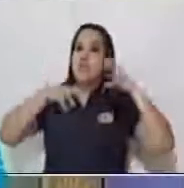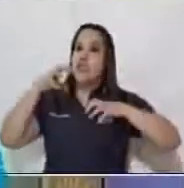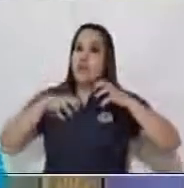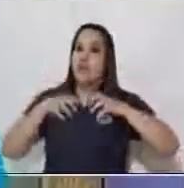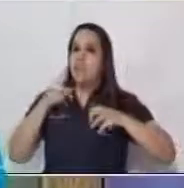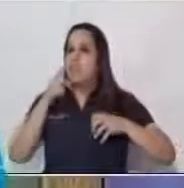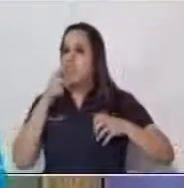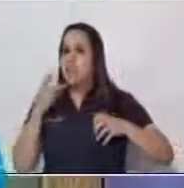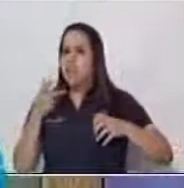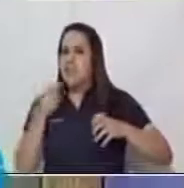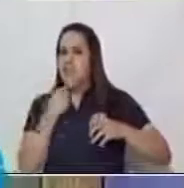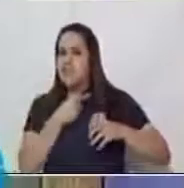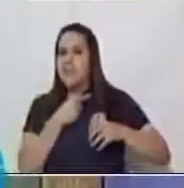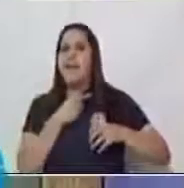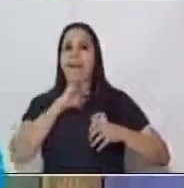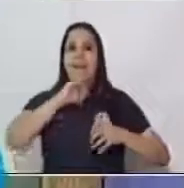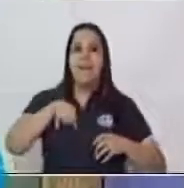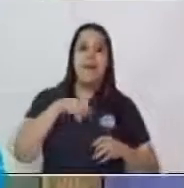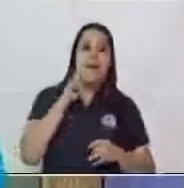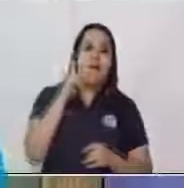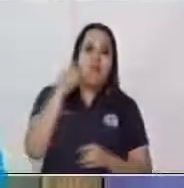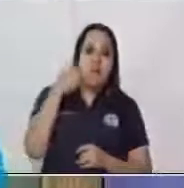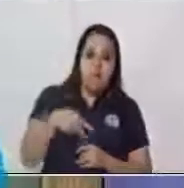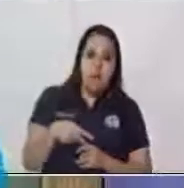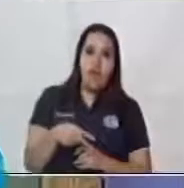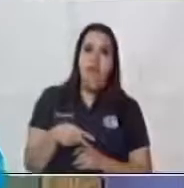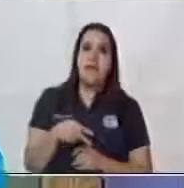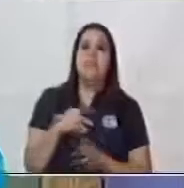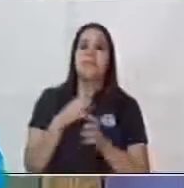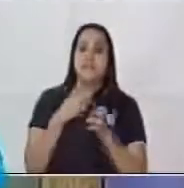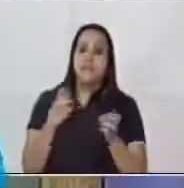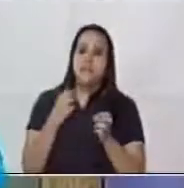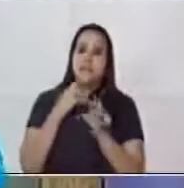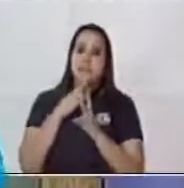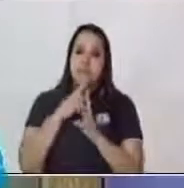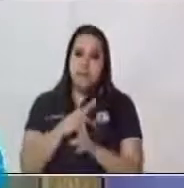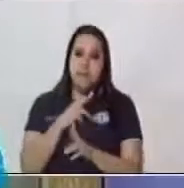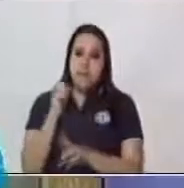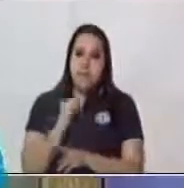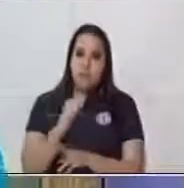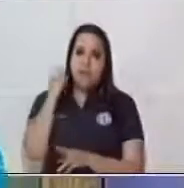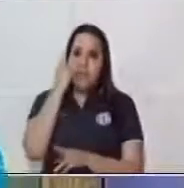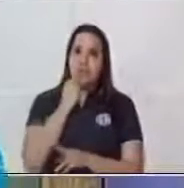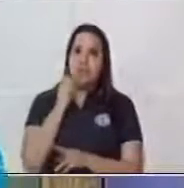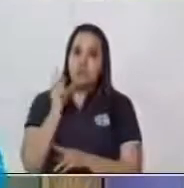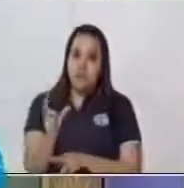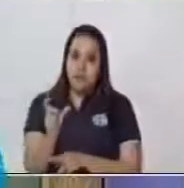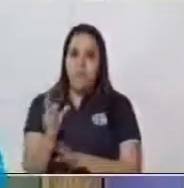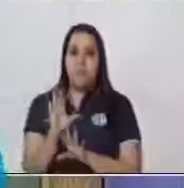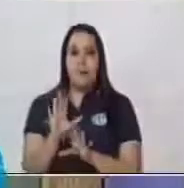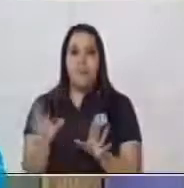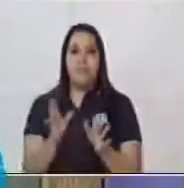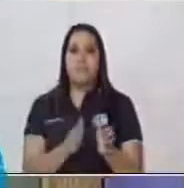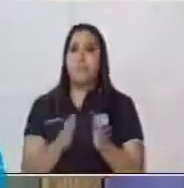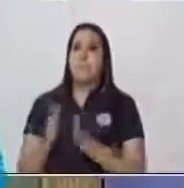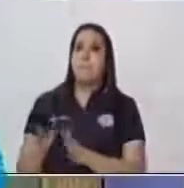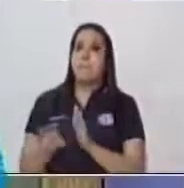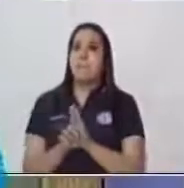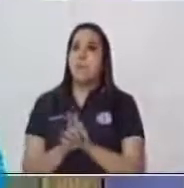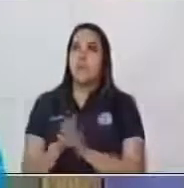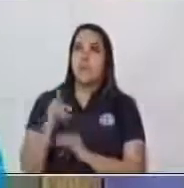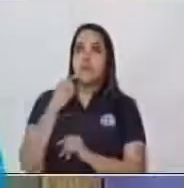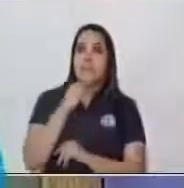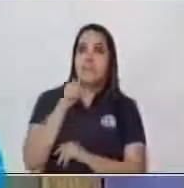viernes lloverá? Juan. Entonces responde a la pregunta del sujeto. Pero en la siguiente, el viernes